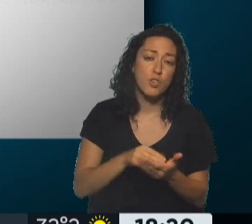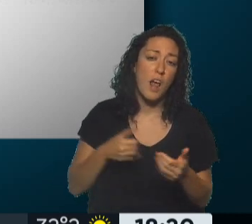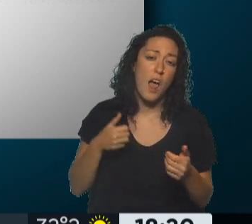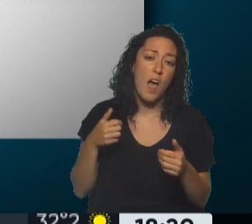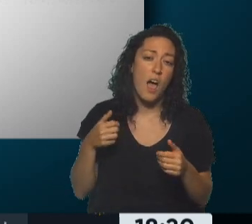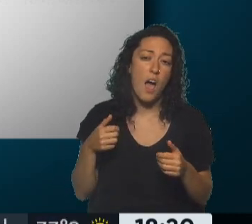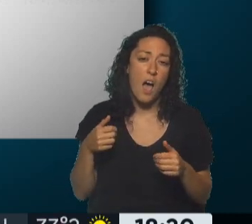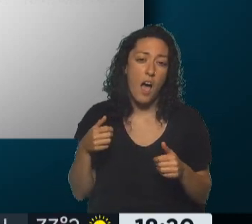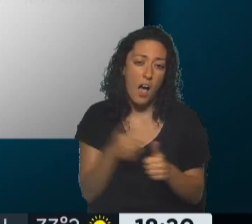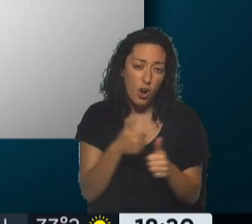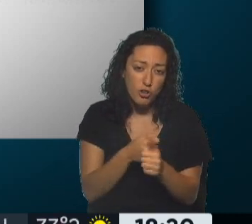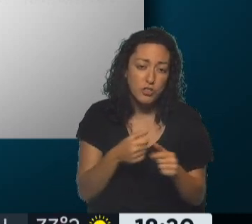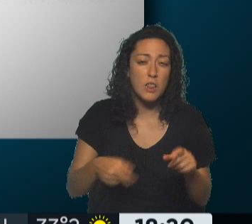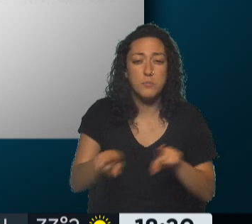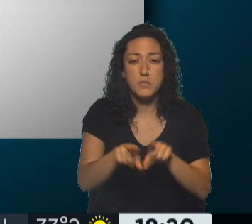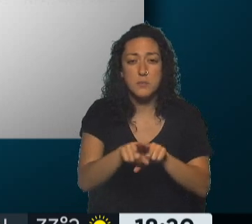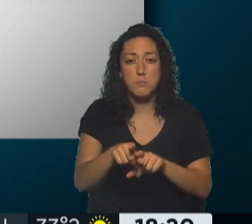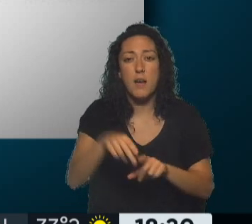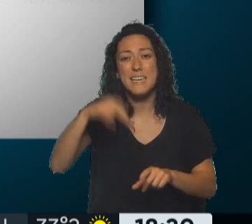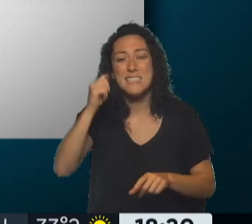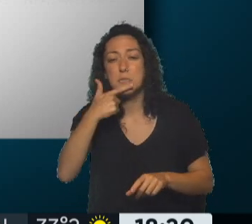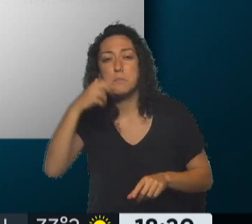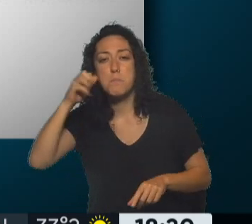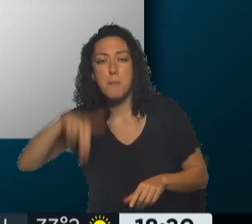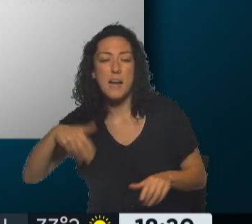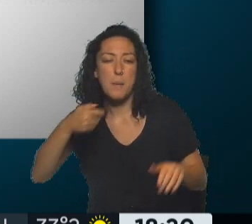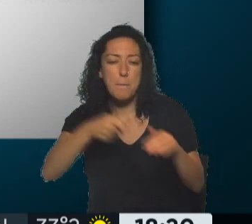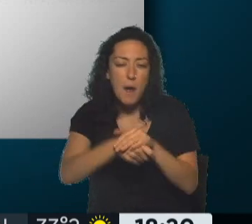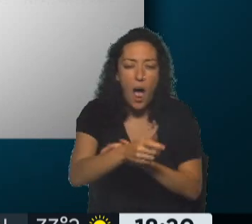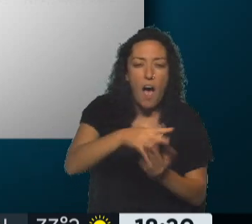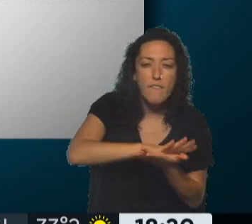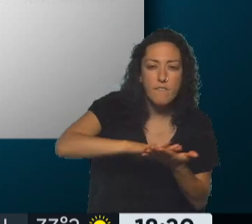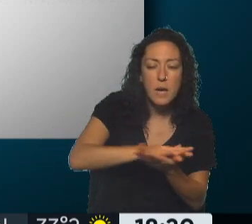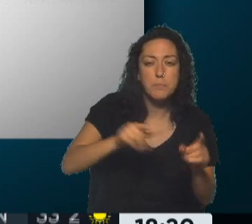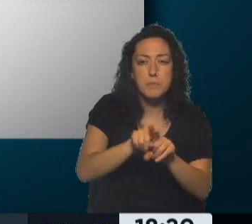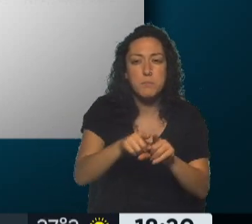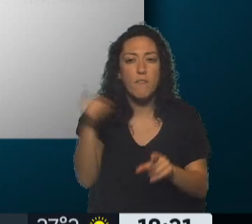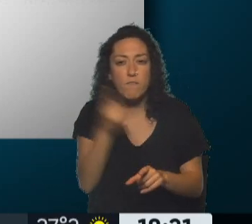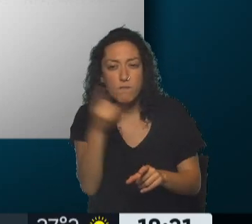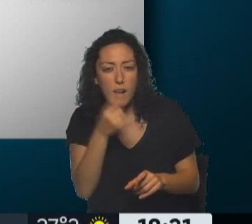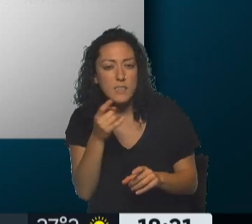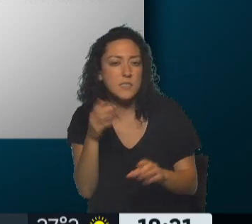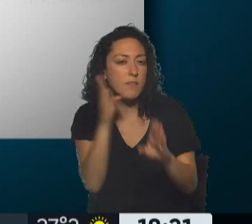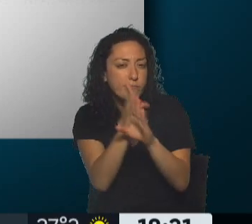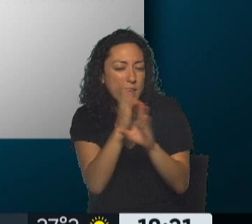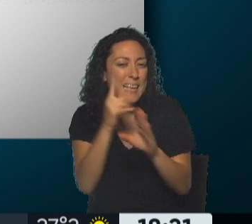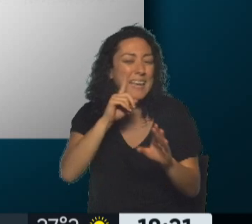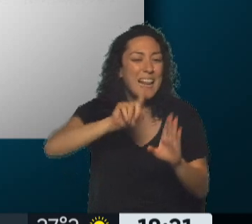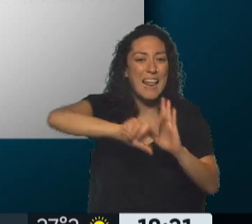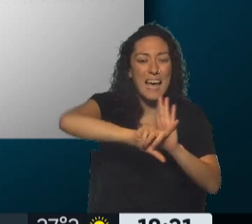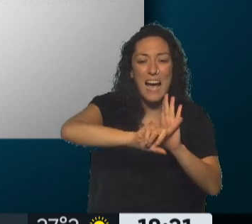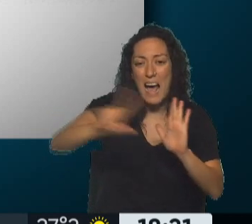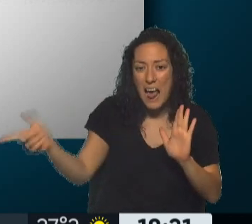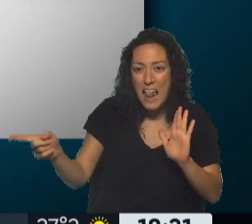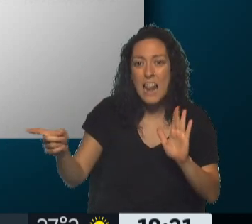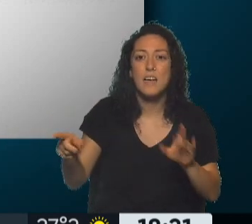acosados por las mismas mafias que asesinaron a Nisman con escuchas falsas e ilegales, no habla muy bien del gobernante que no